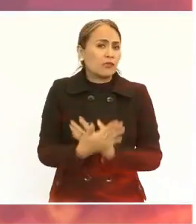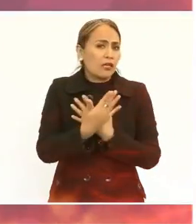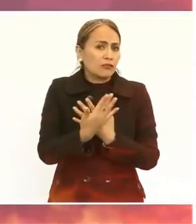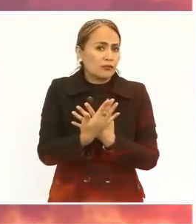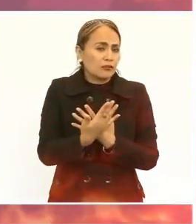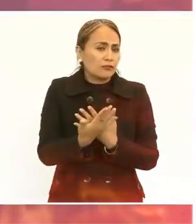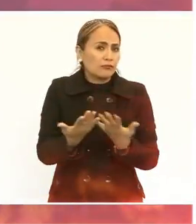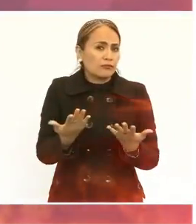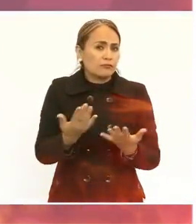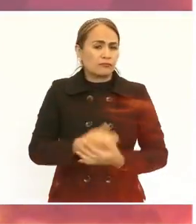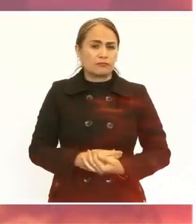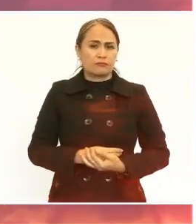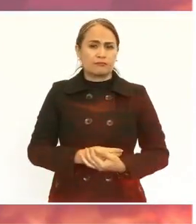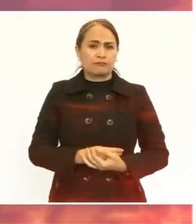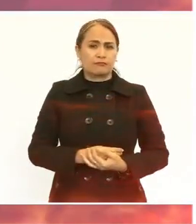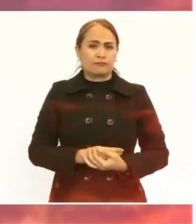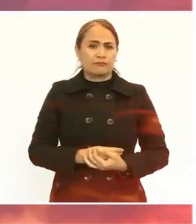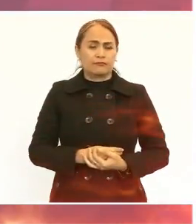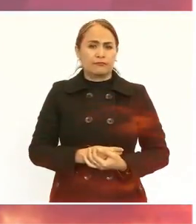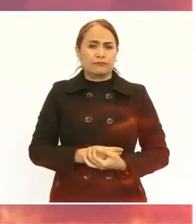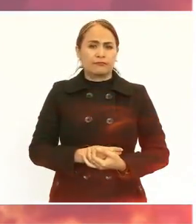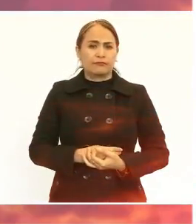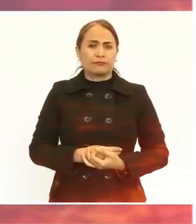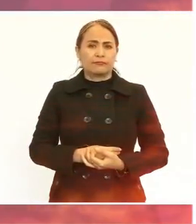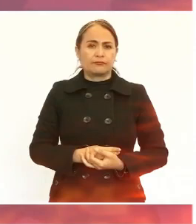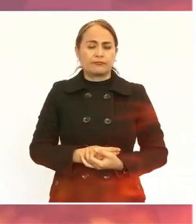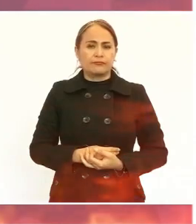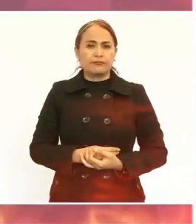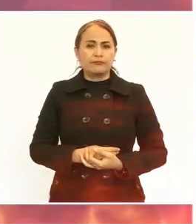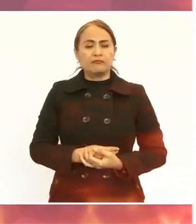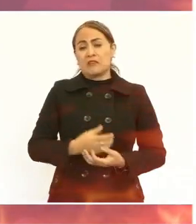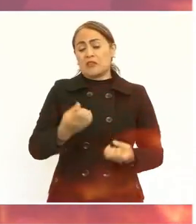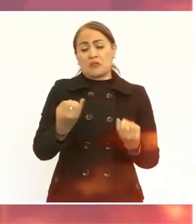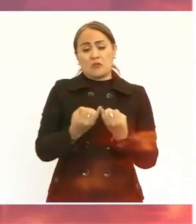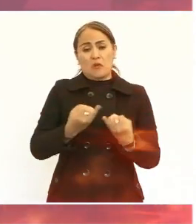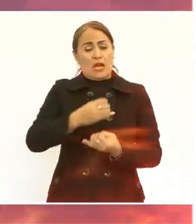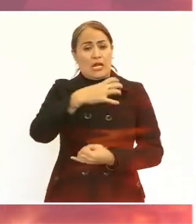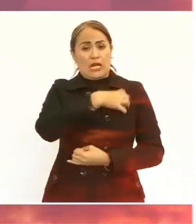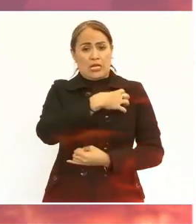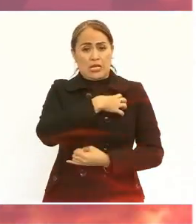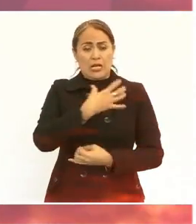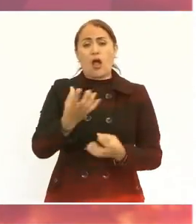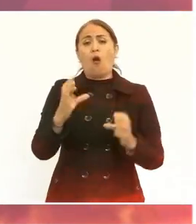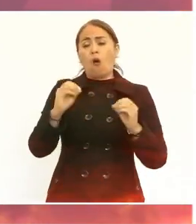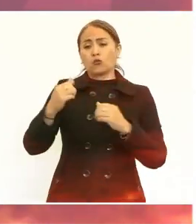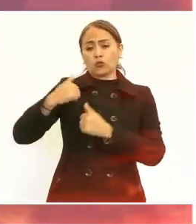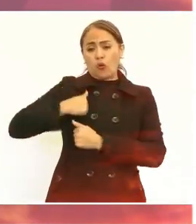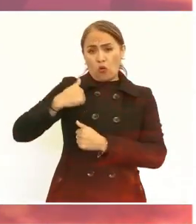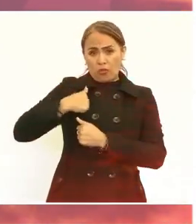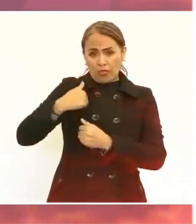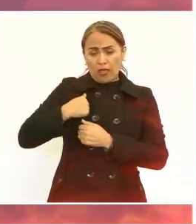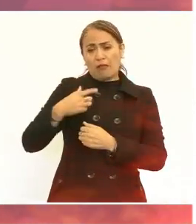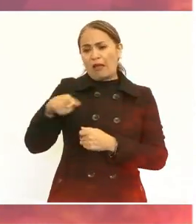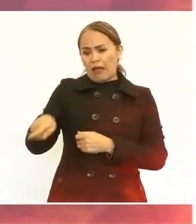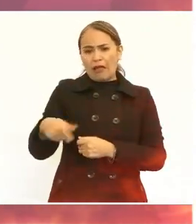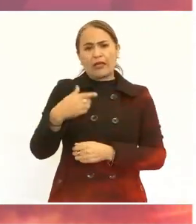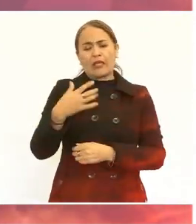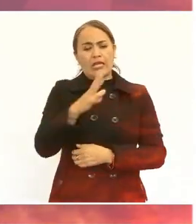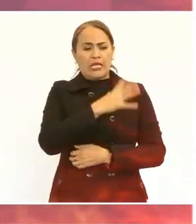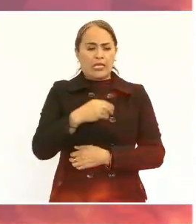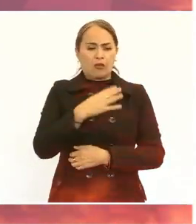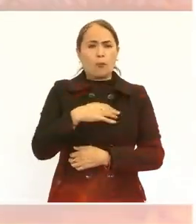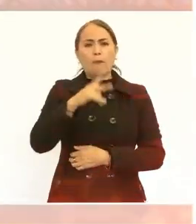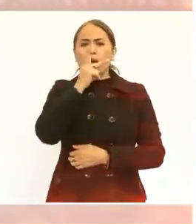uniformado. El ejército es enemigo del pueblo. Este ejército al que tanto adula y que curiosamente